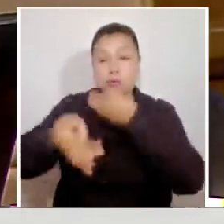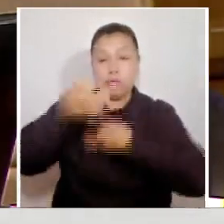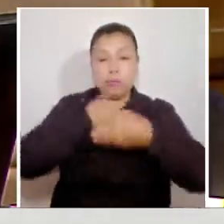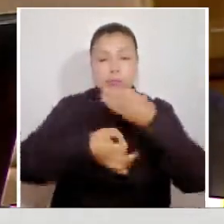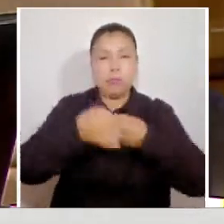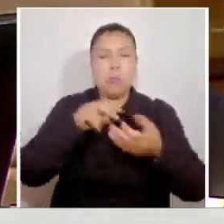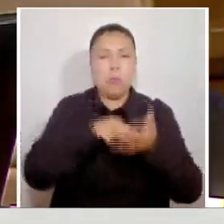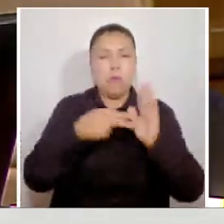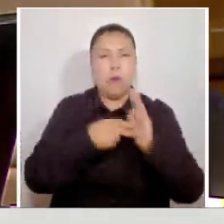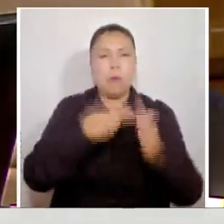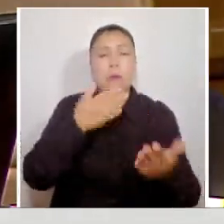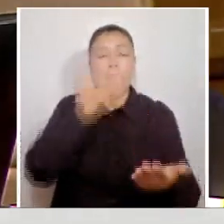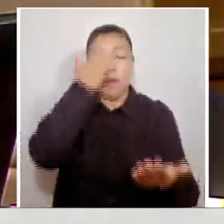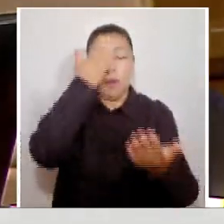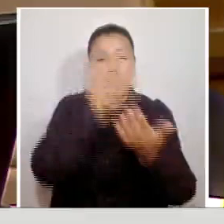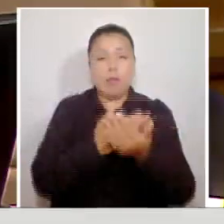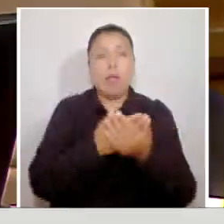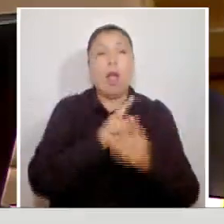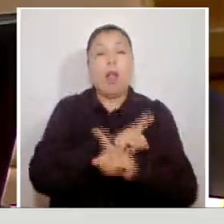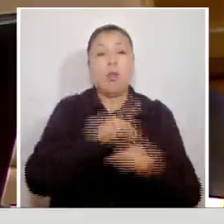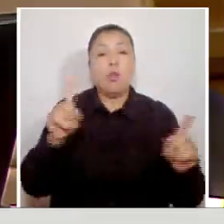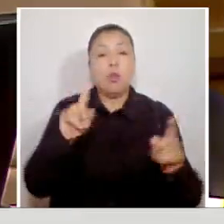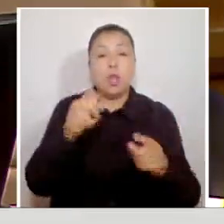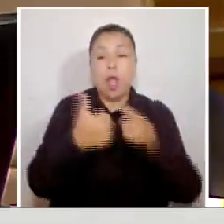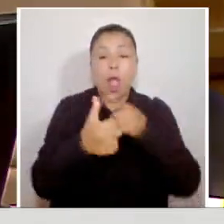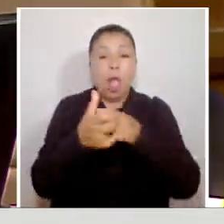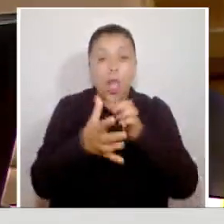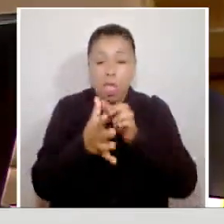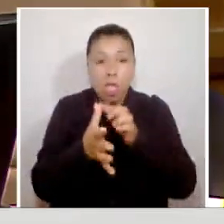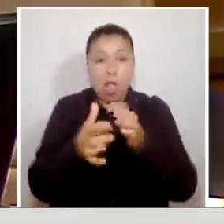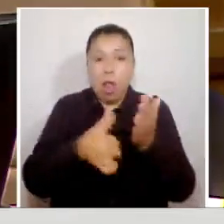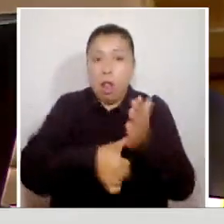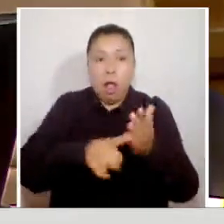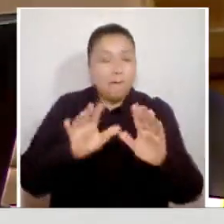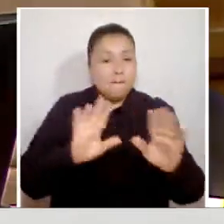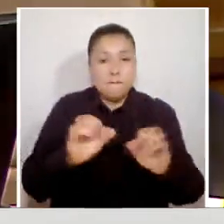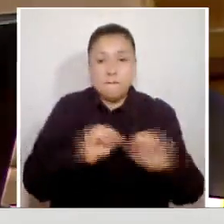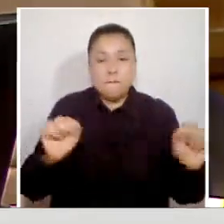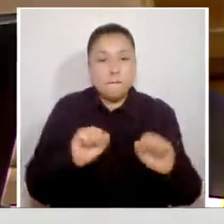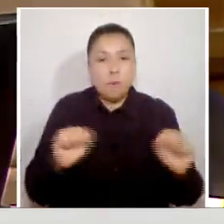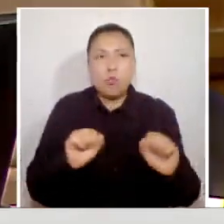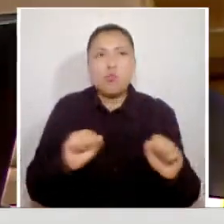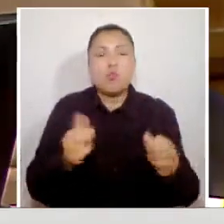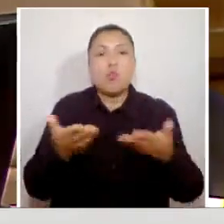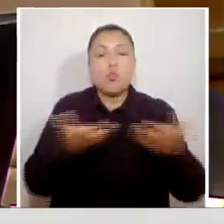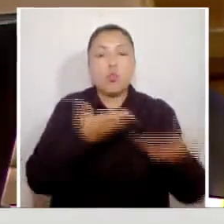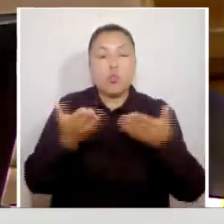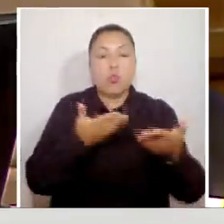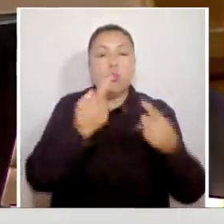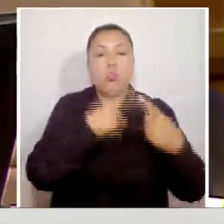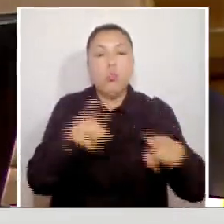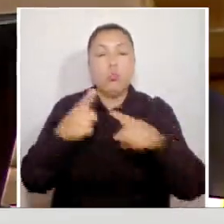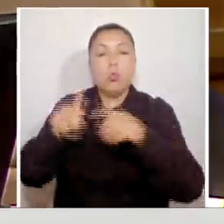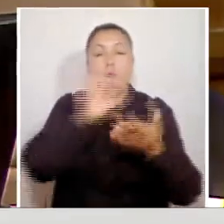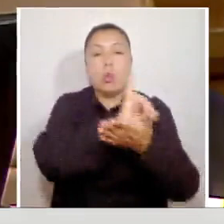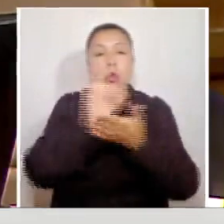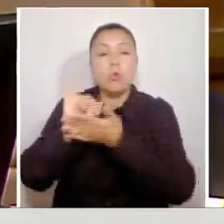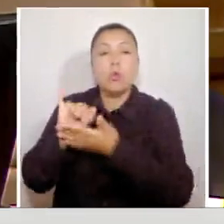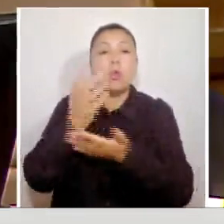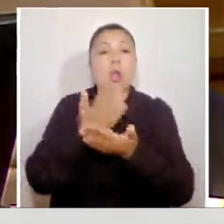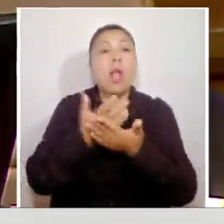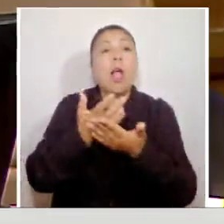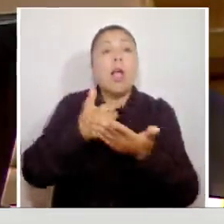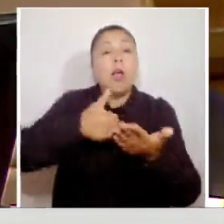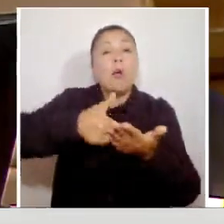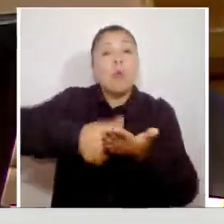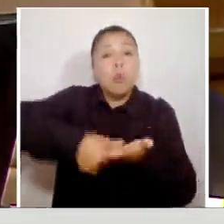personas al no tener huellas en sus dedos ya que no pueden acceder a los servicios que ofrecen las diversas instituciones que utilizan el registro de huella para